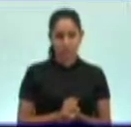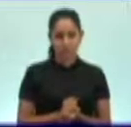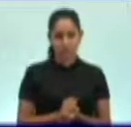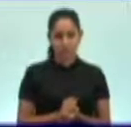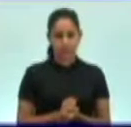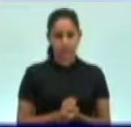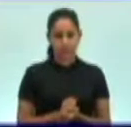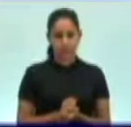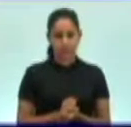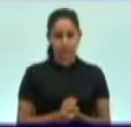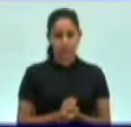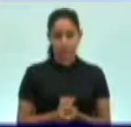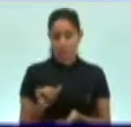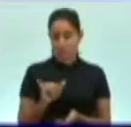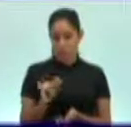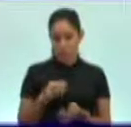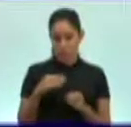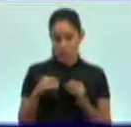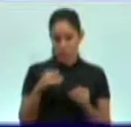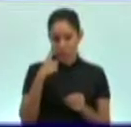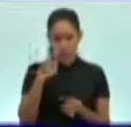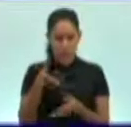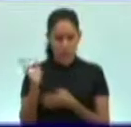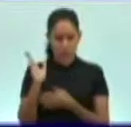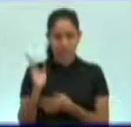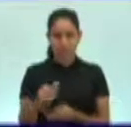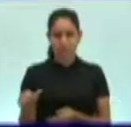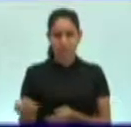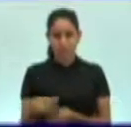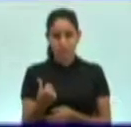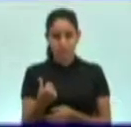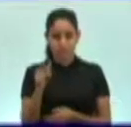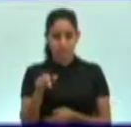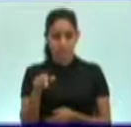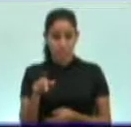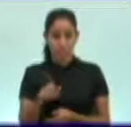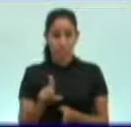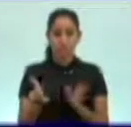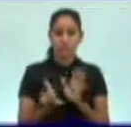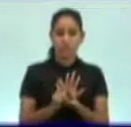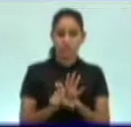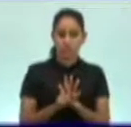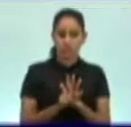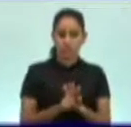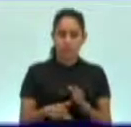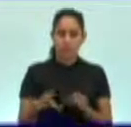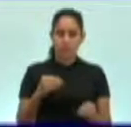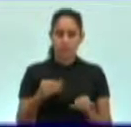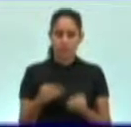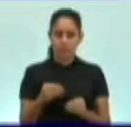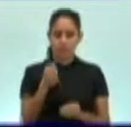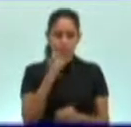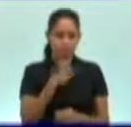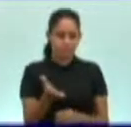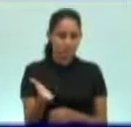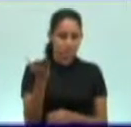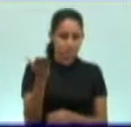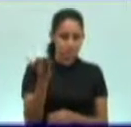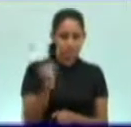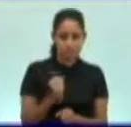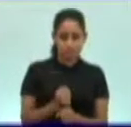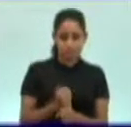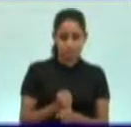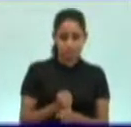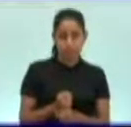Nuestro presidente también se refirió a que esta ley promueve un mayor empleo de esos emblemas